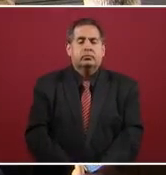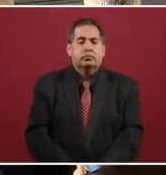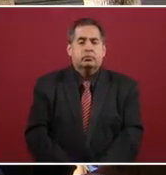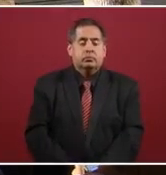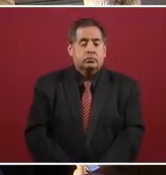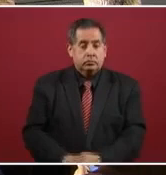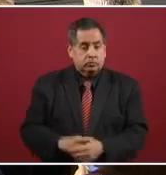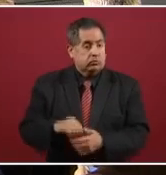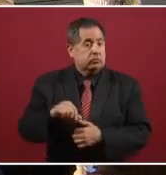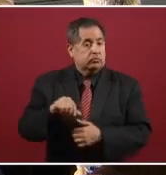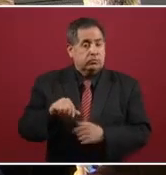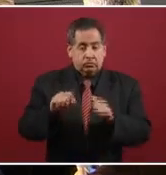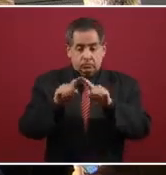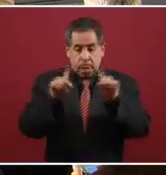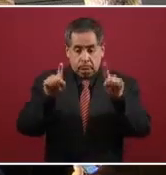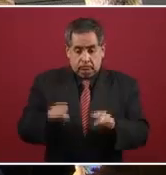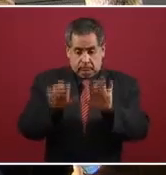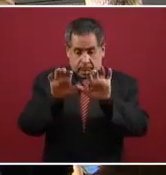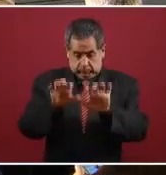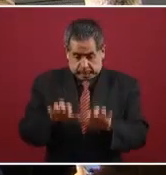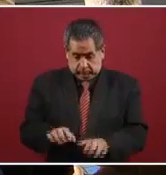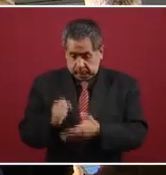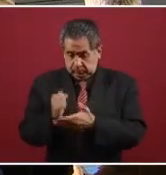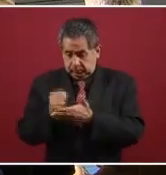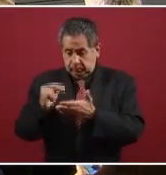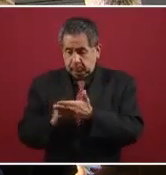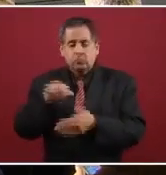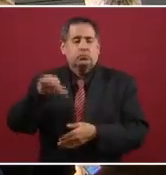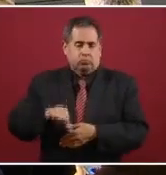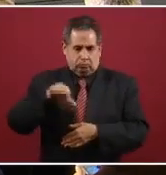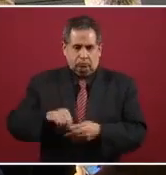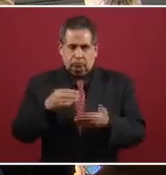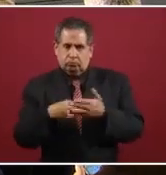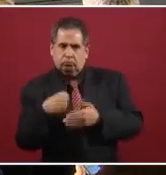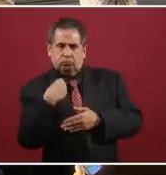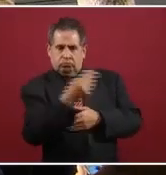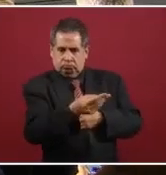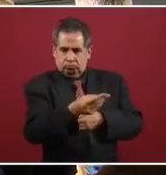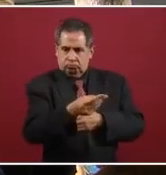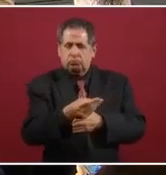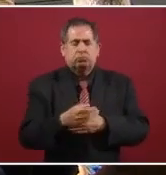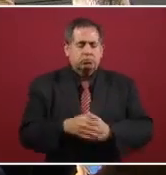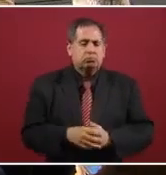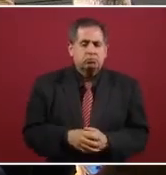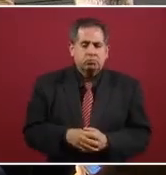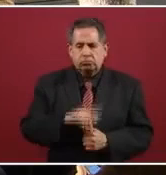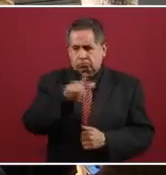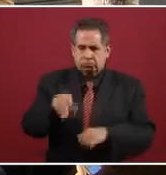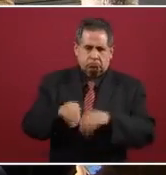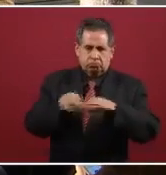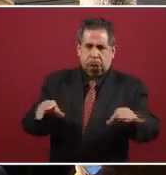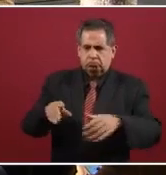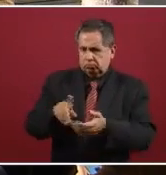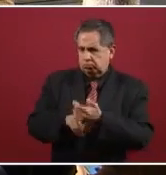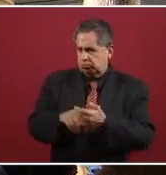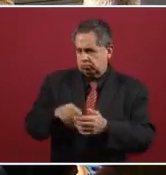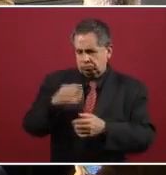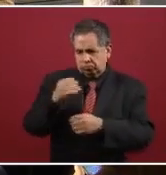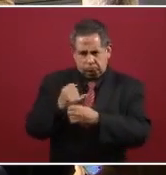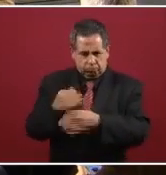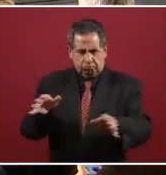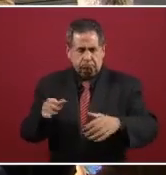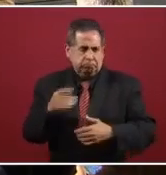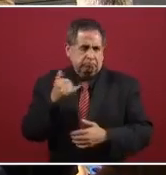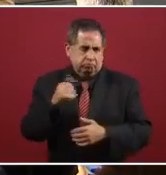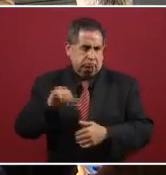Entregaremos la nota diplomática el día de hoy, se las daremos a conocer, por supuesto,